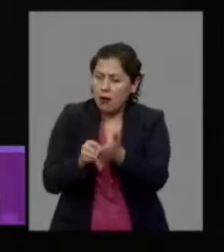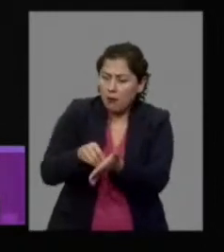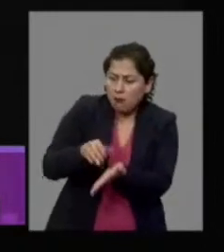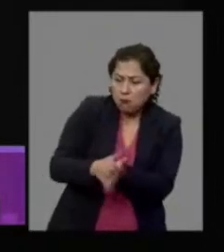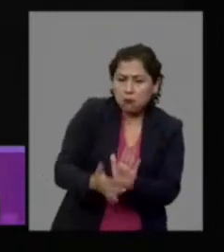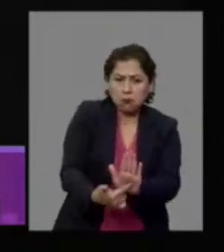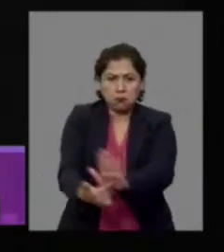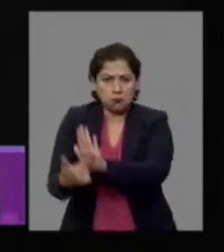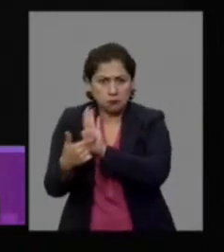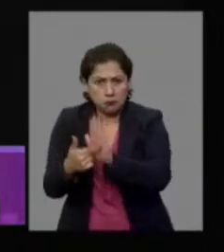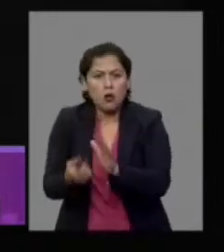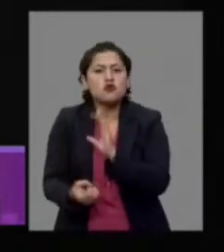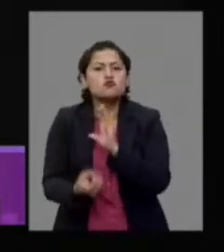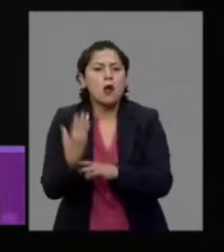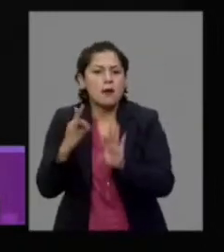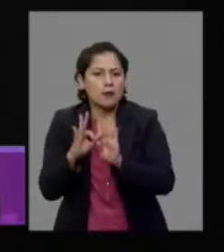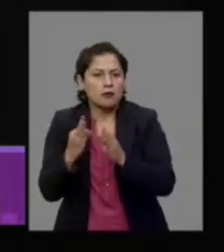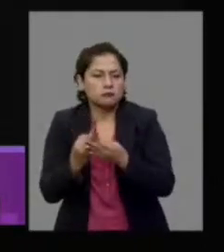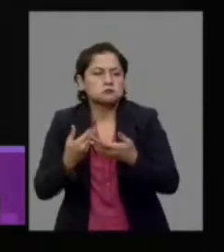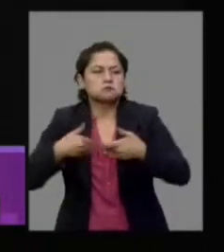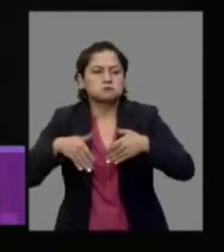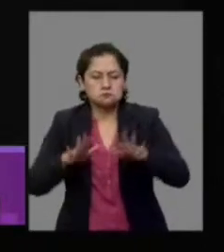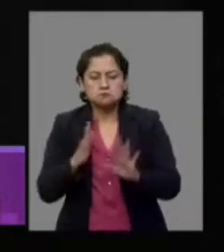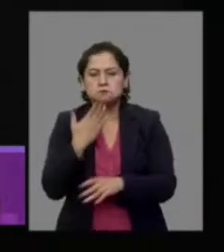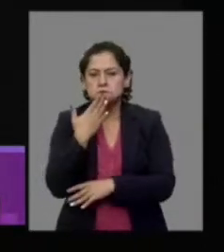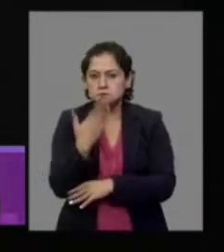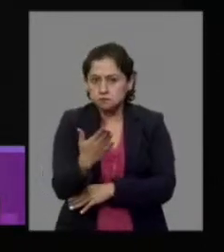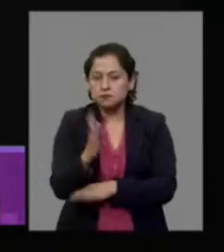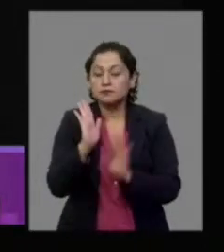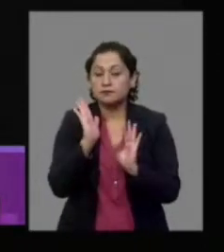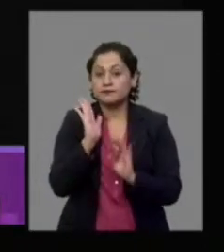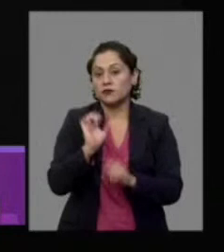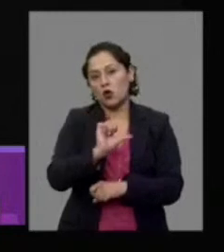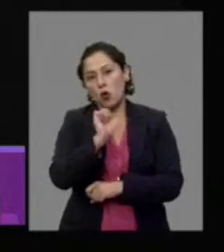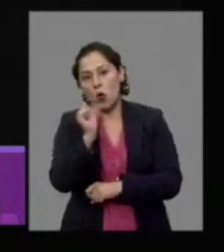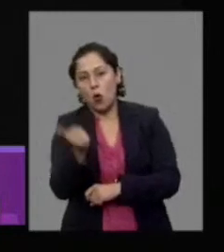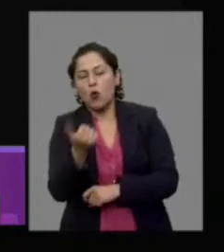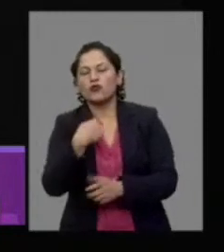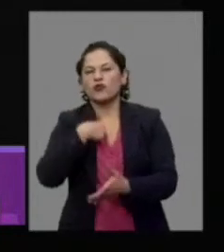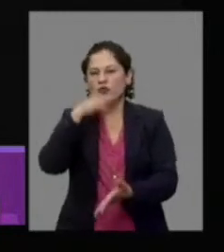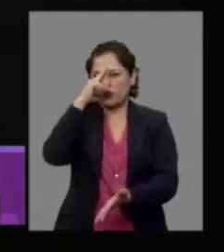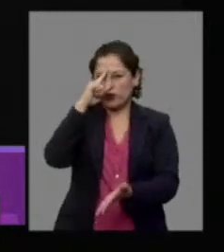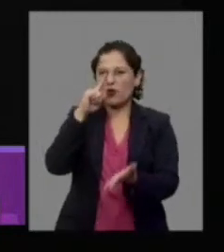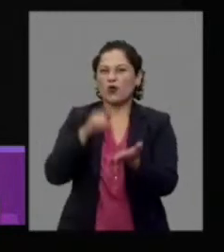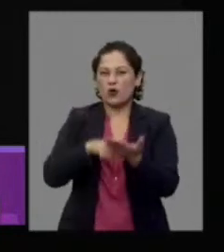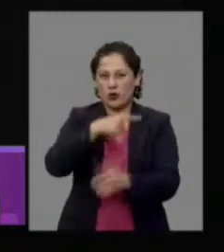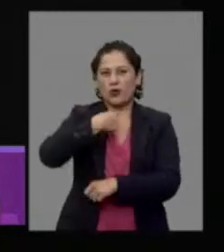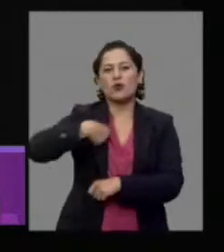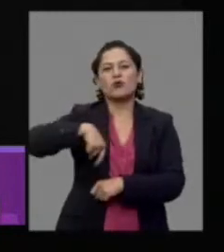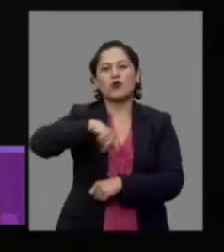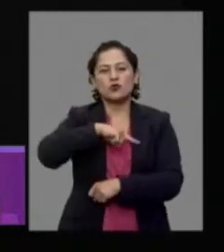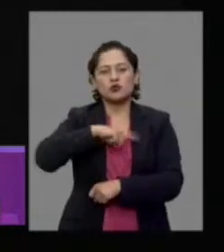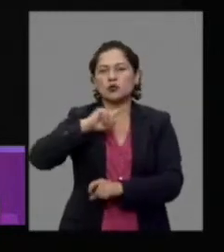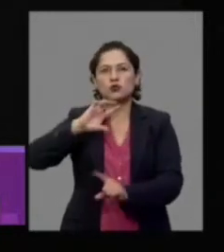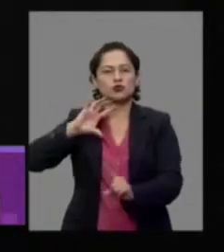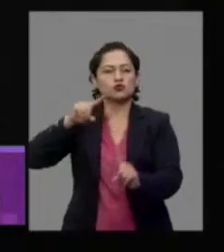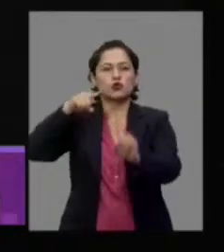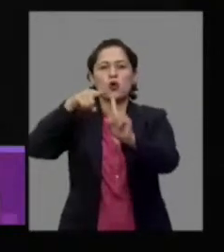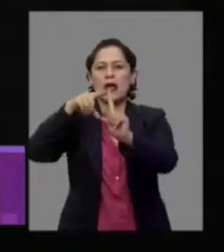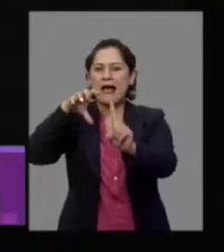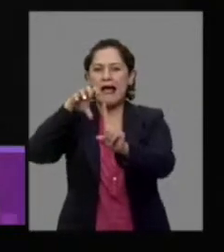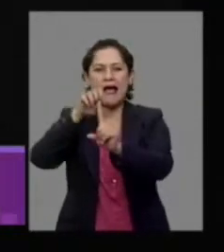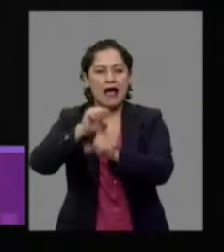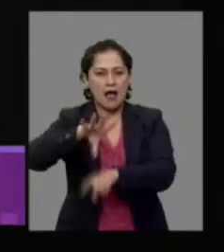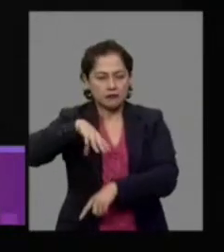un reto importante también aquí es el reto de la difusión de los criterios, y aquí hablo